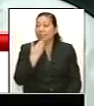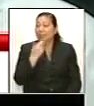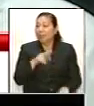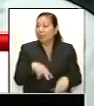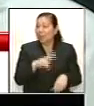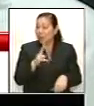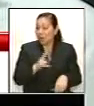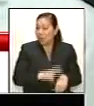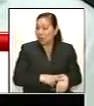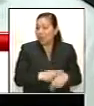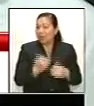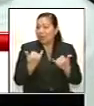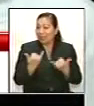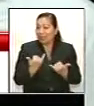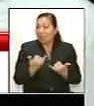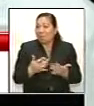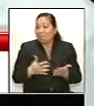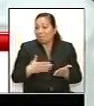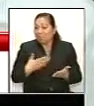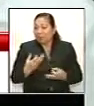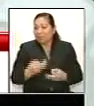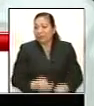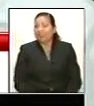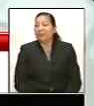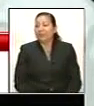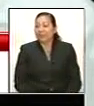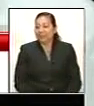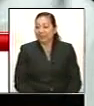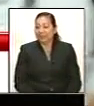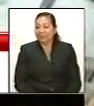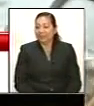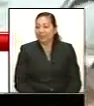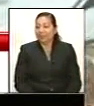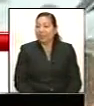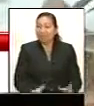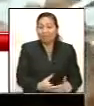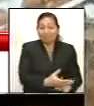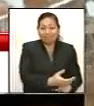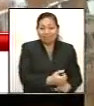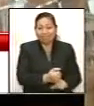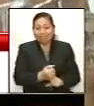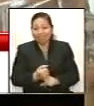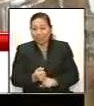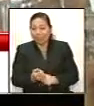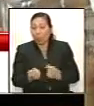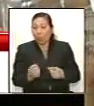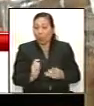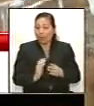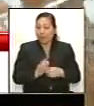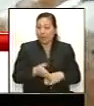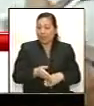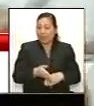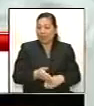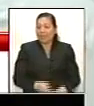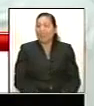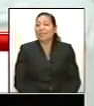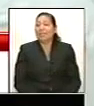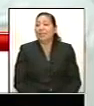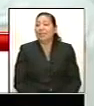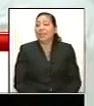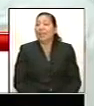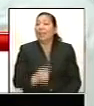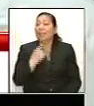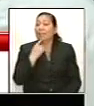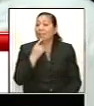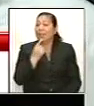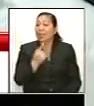normalmente ven esto es secuestros. Entonces, cuando llegan este tipo de